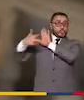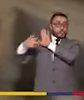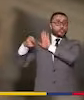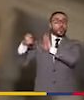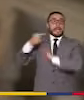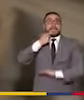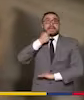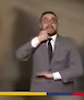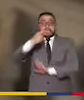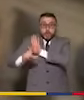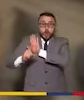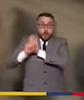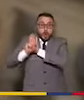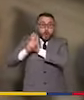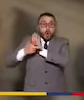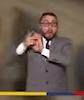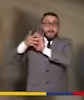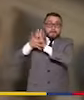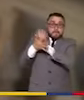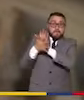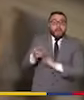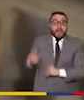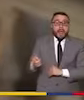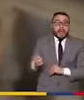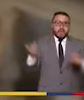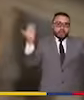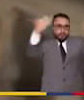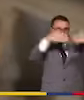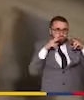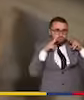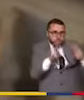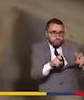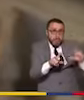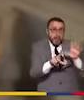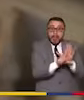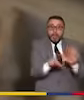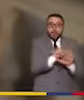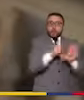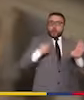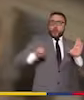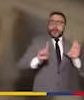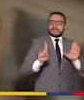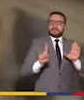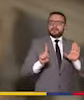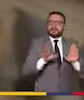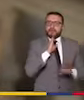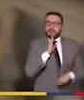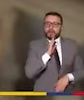para que esas interferencias no sean delito? ¿De dónde salió el dinero?